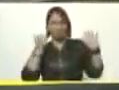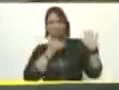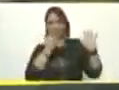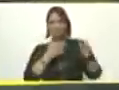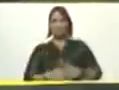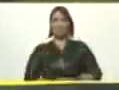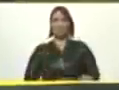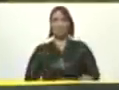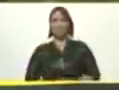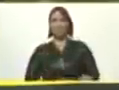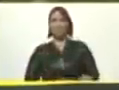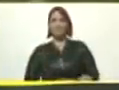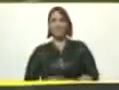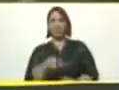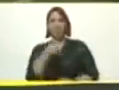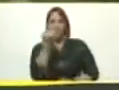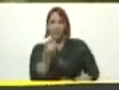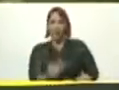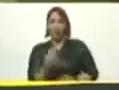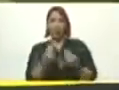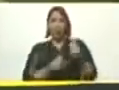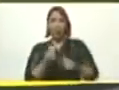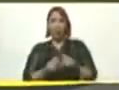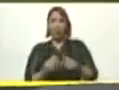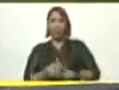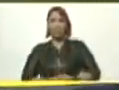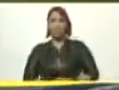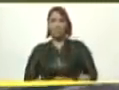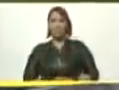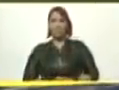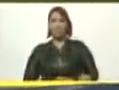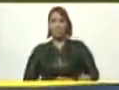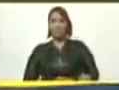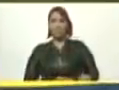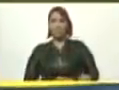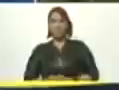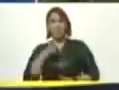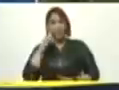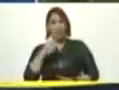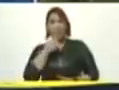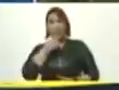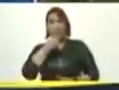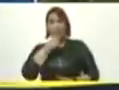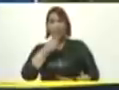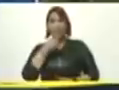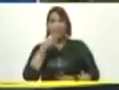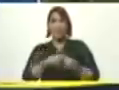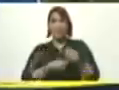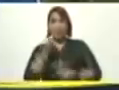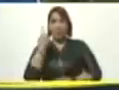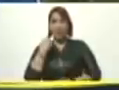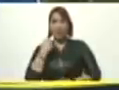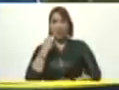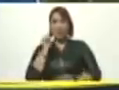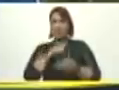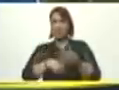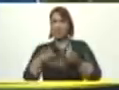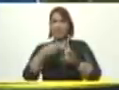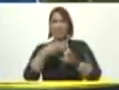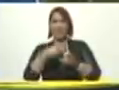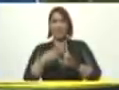porque tú estás tan flaco Omar Cómo estás tú a la línea civil la entrevista que te hicieron sin etiquetas